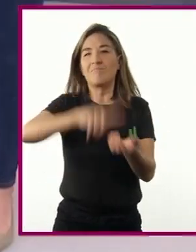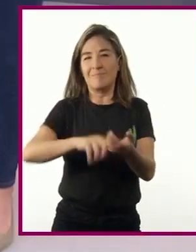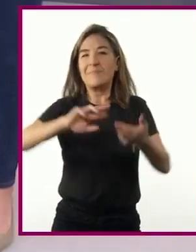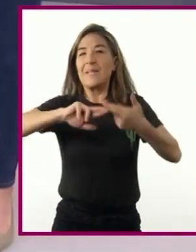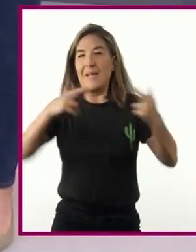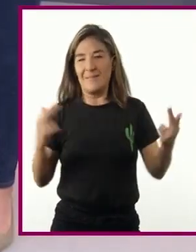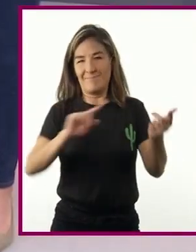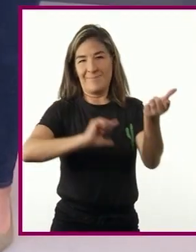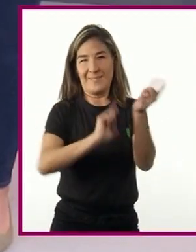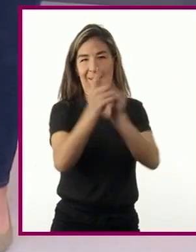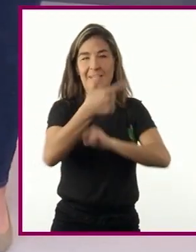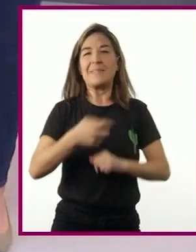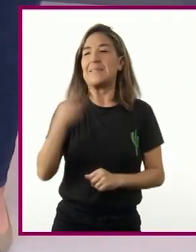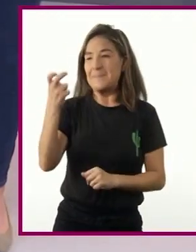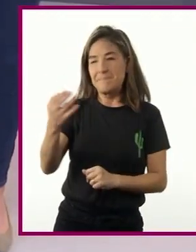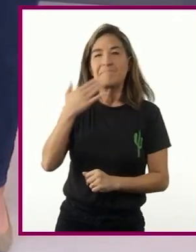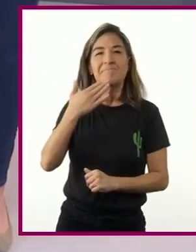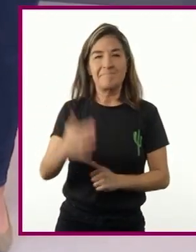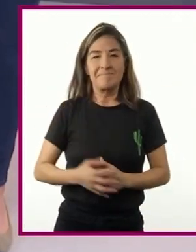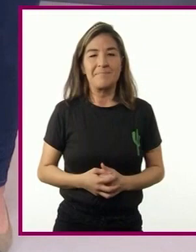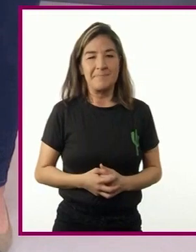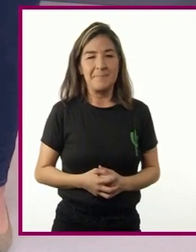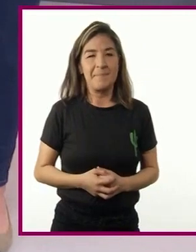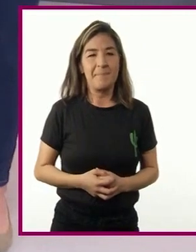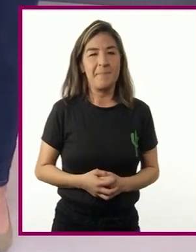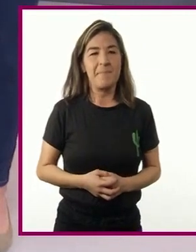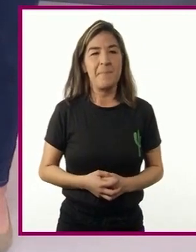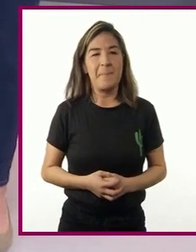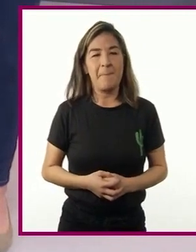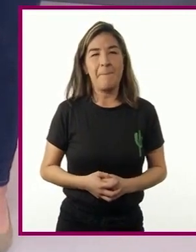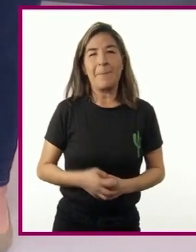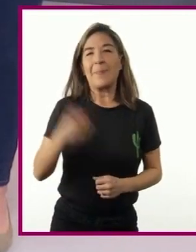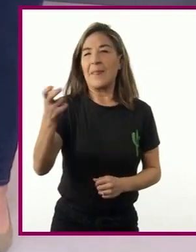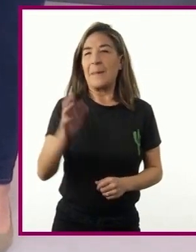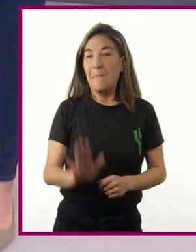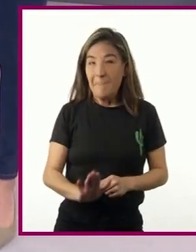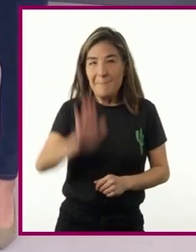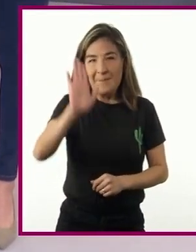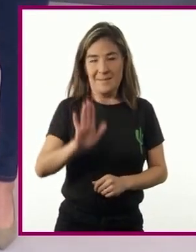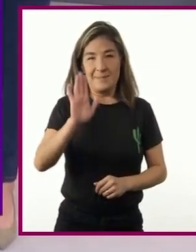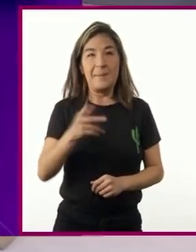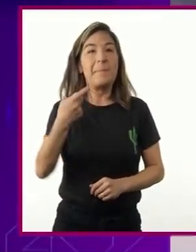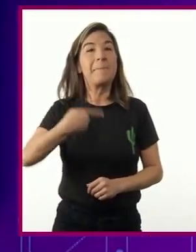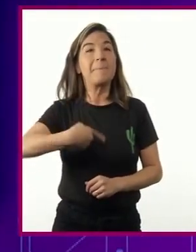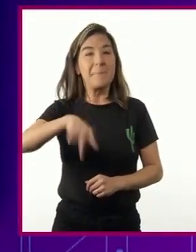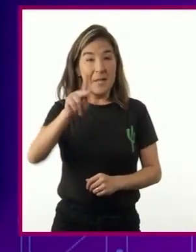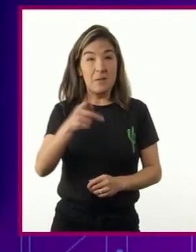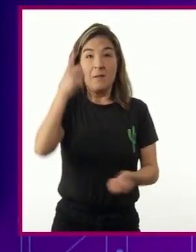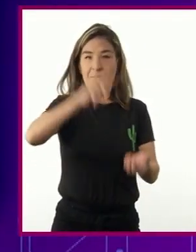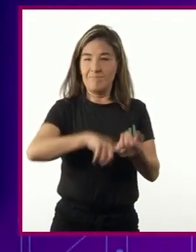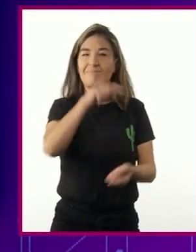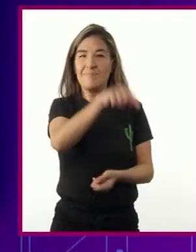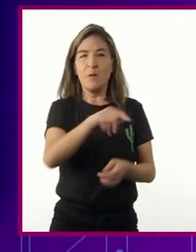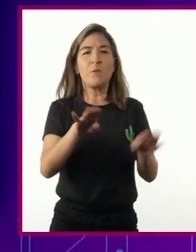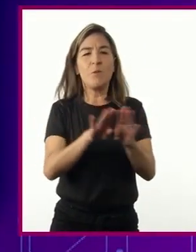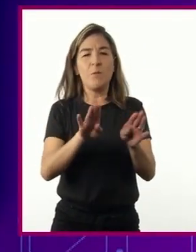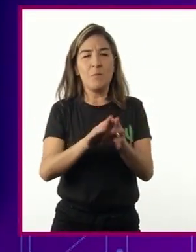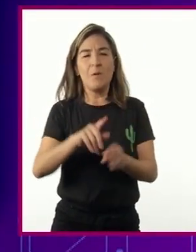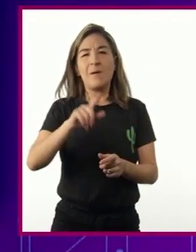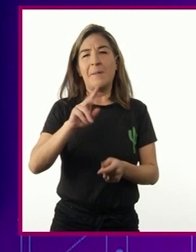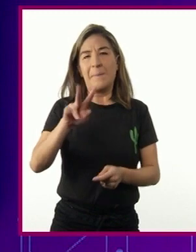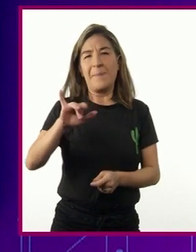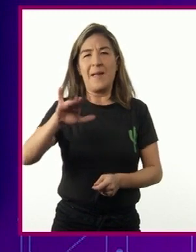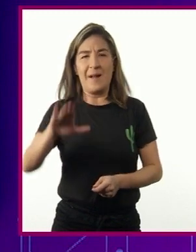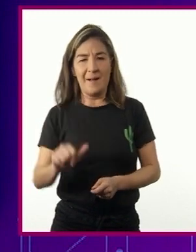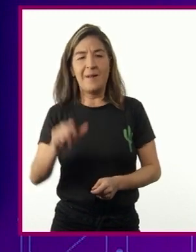galaxia. Muy bien. Es algo muy parecido. Sin embargo, la Vía Láctea forma parte de